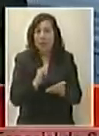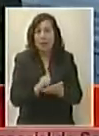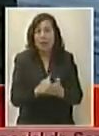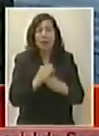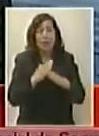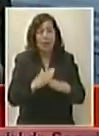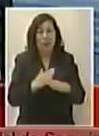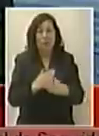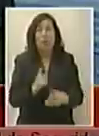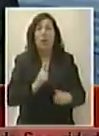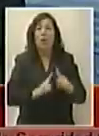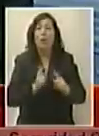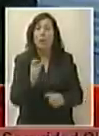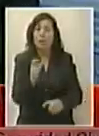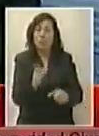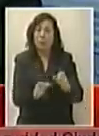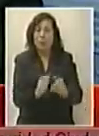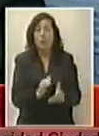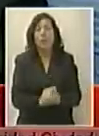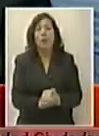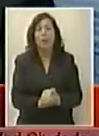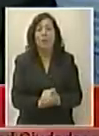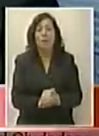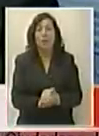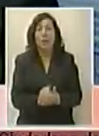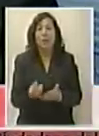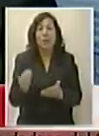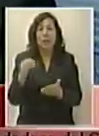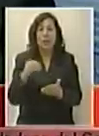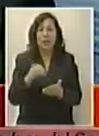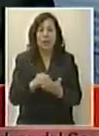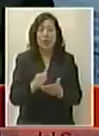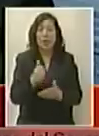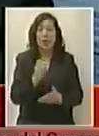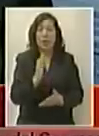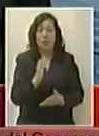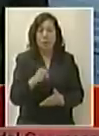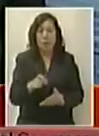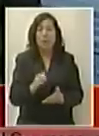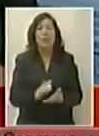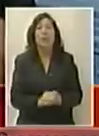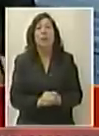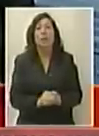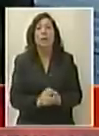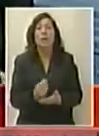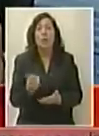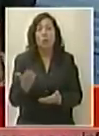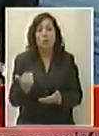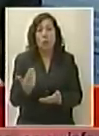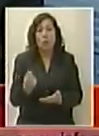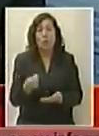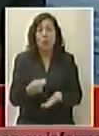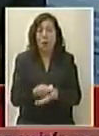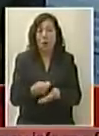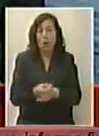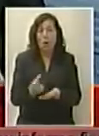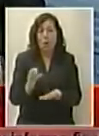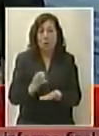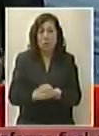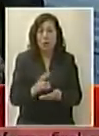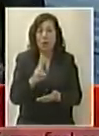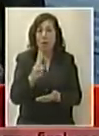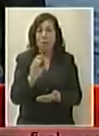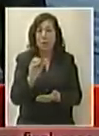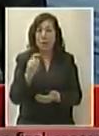defendiendo algunas personas consiste en que las afps nos cobran una comisión que es el